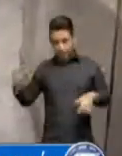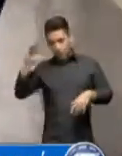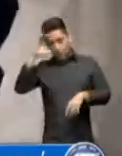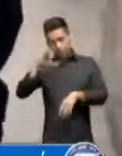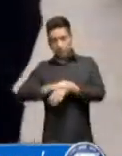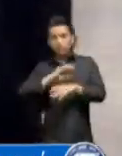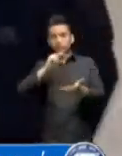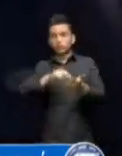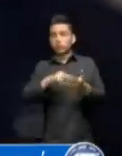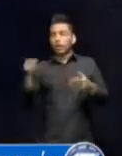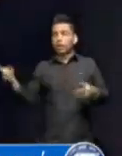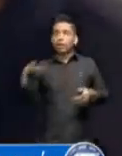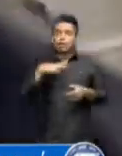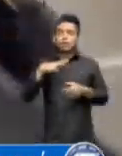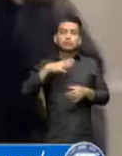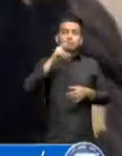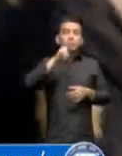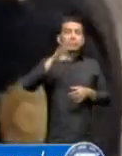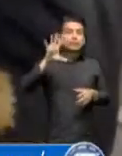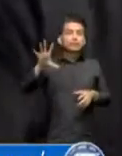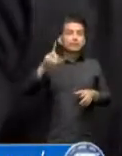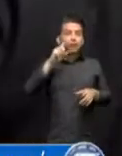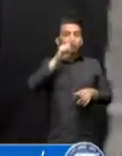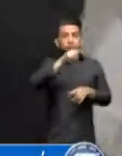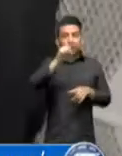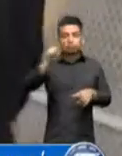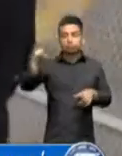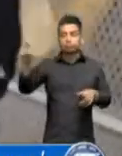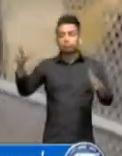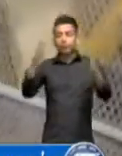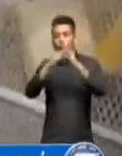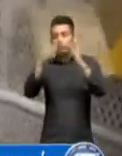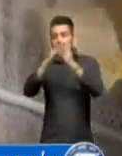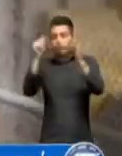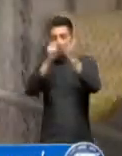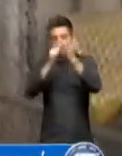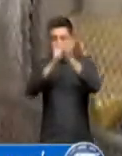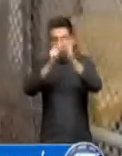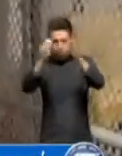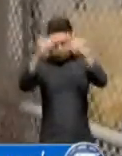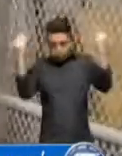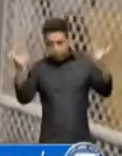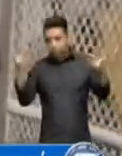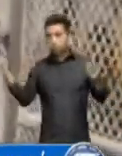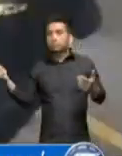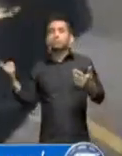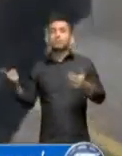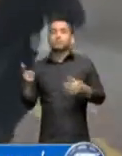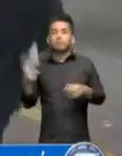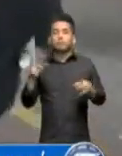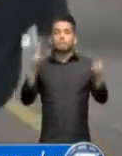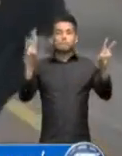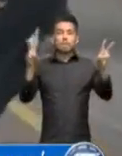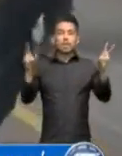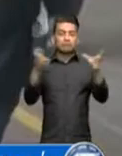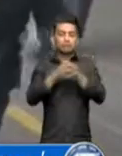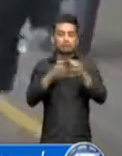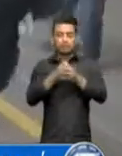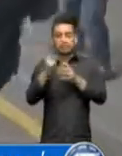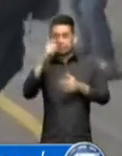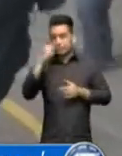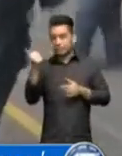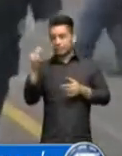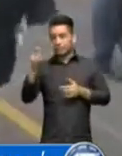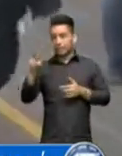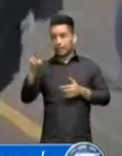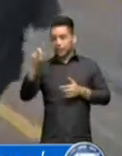recabar evidencias y capturar a presuntos integrantes de la clica Gánster Locos de la Mara Salvatrucha por chantajear a pilotos